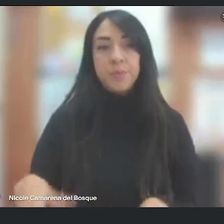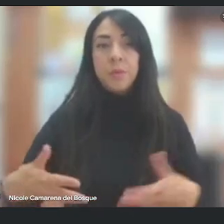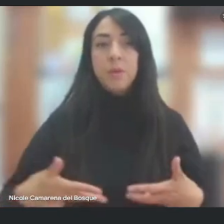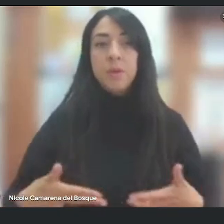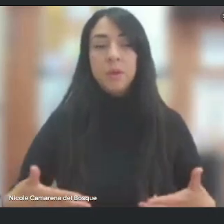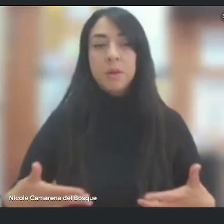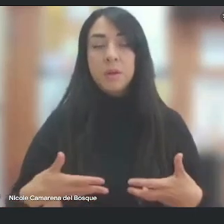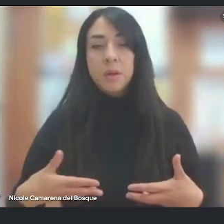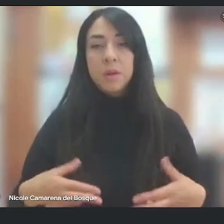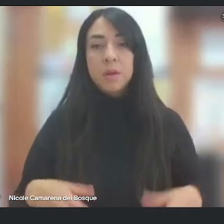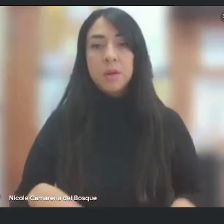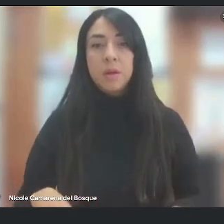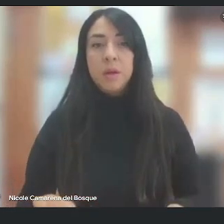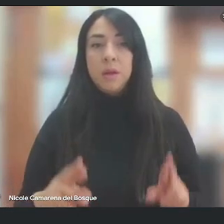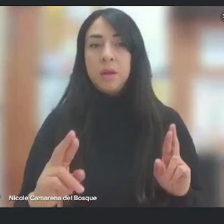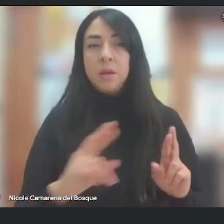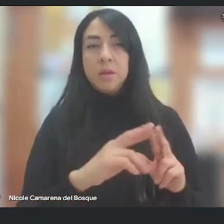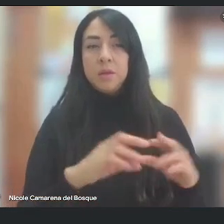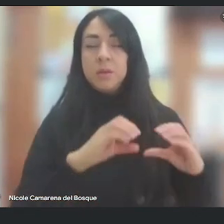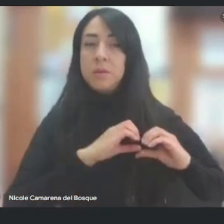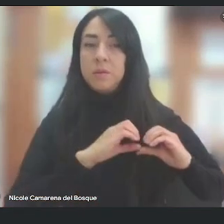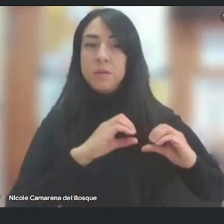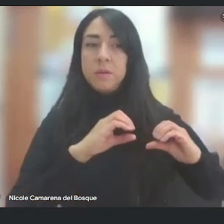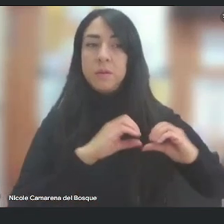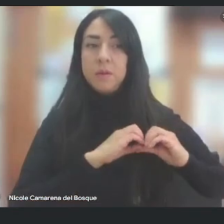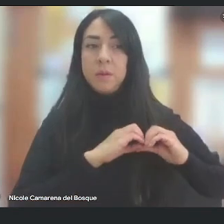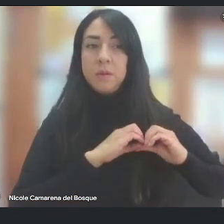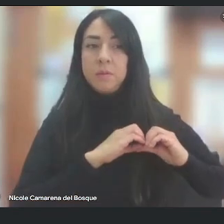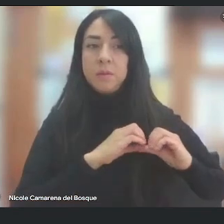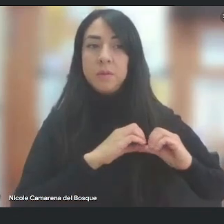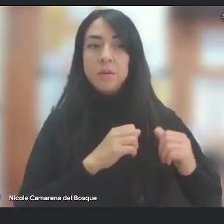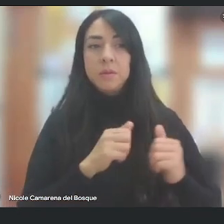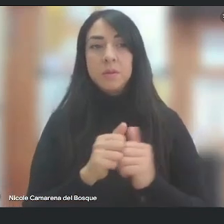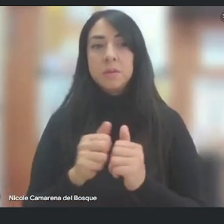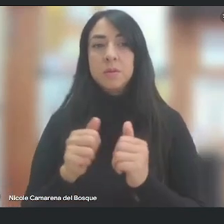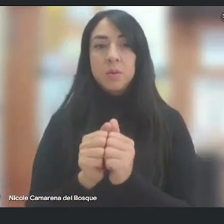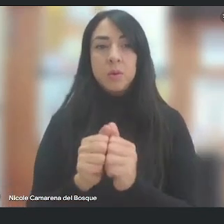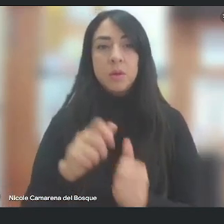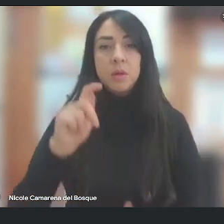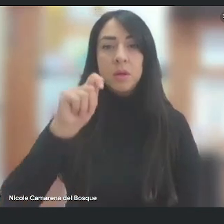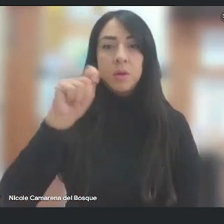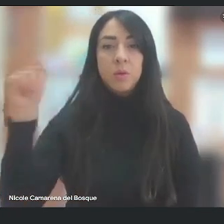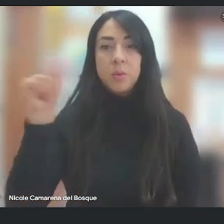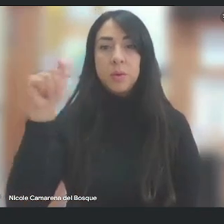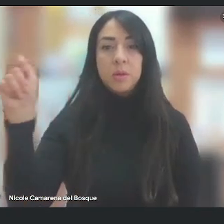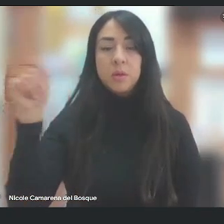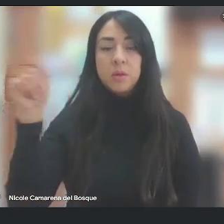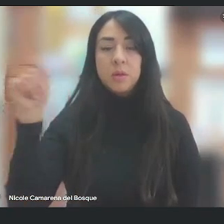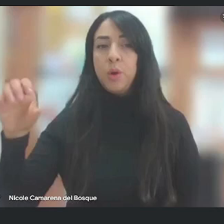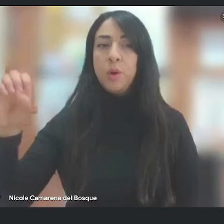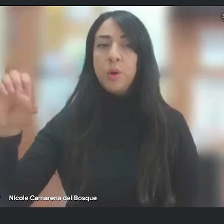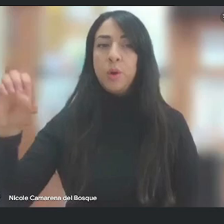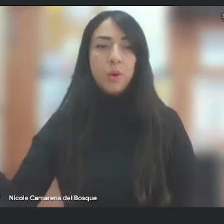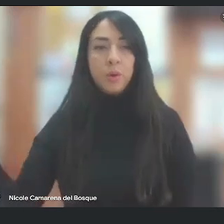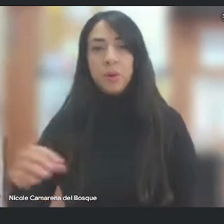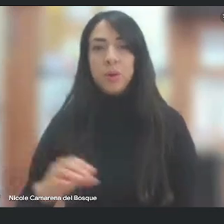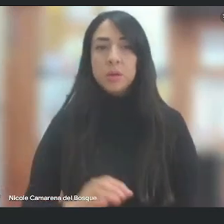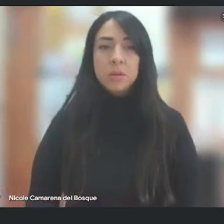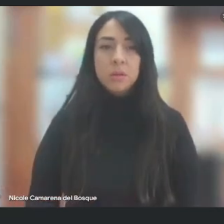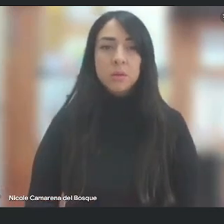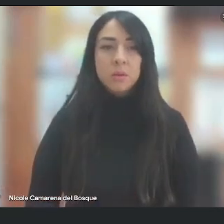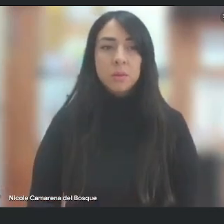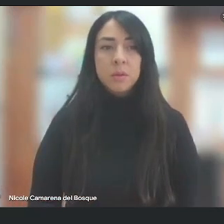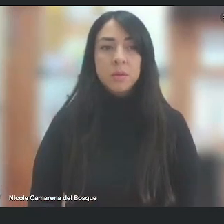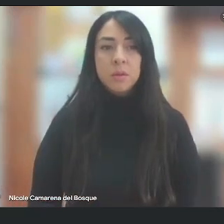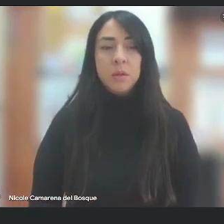así como la expresión pública y privada de los afectos. Tener o no una relación de pareja. Esto es decisión